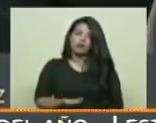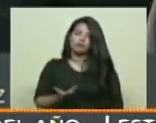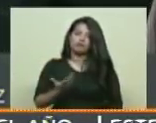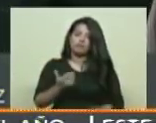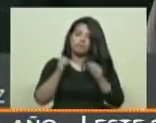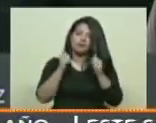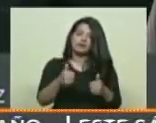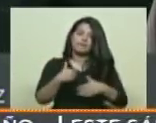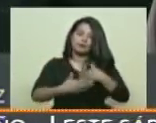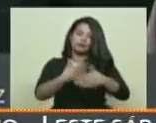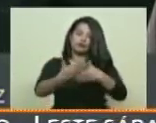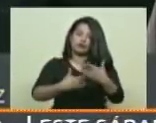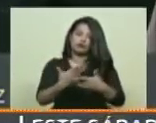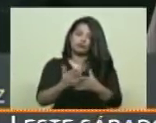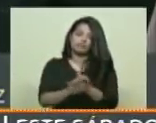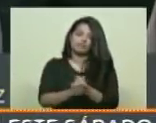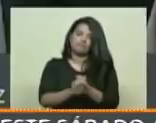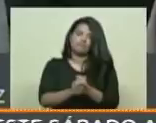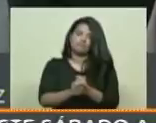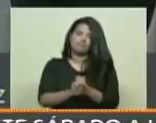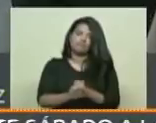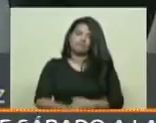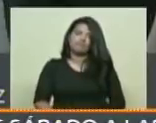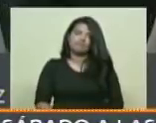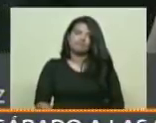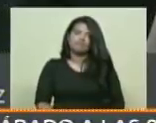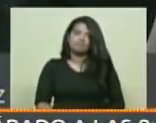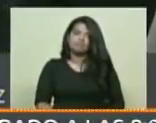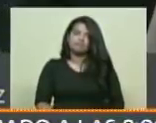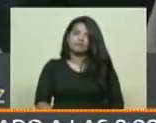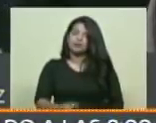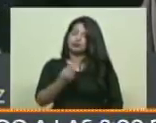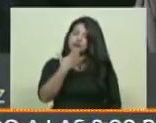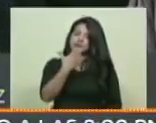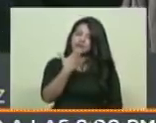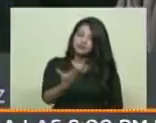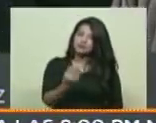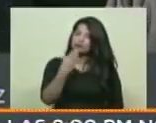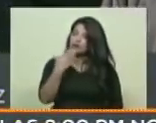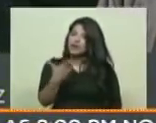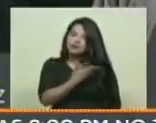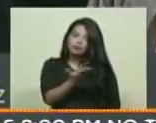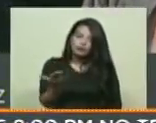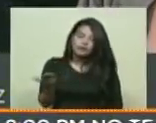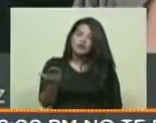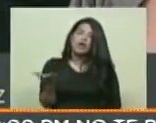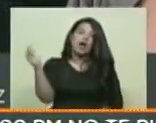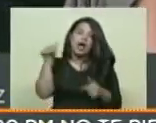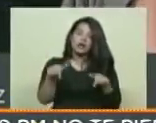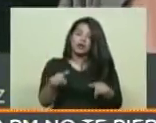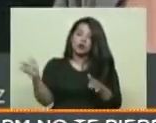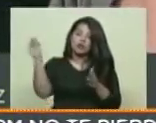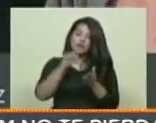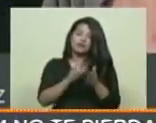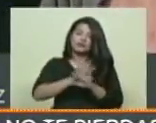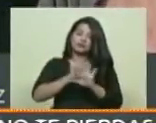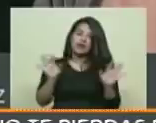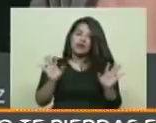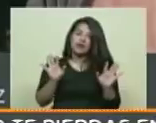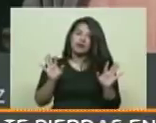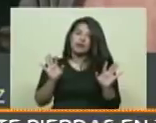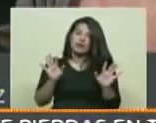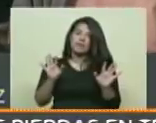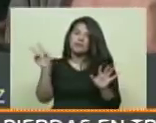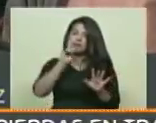iniciar este proceso de declaratoria de persona non grata. Bueno, muchas gracias. Desde acá nuevamente enviamos a Venezuela,